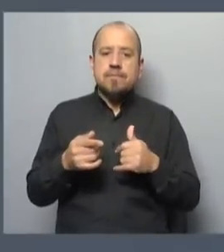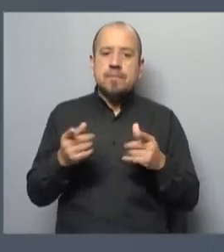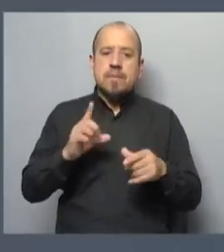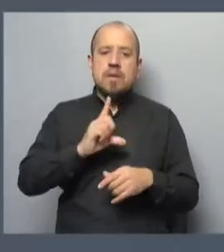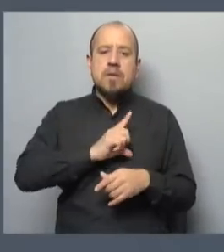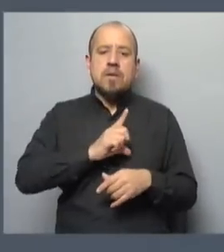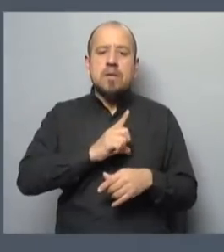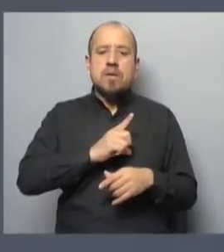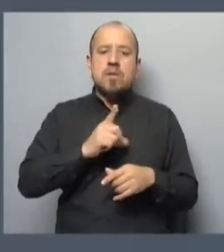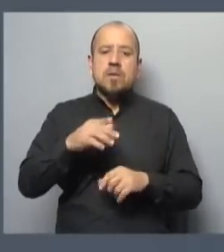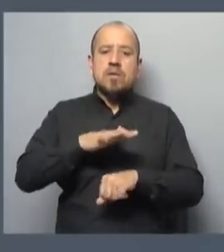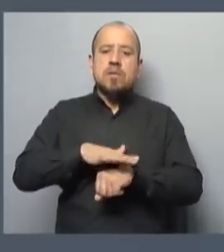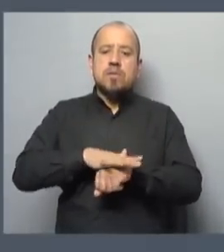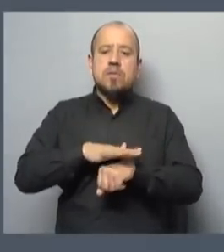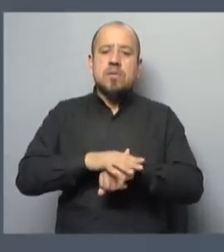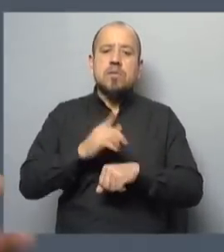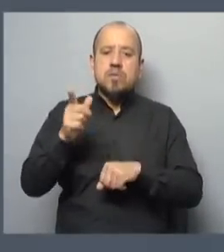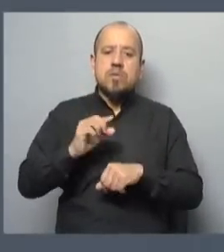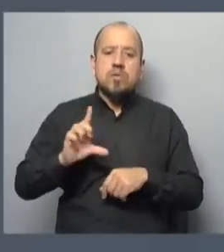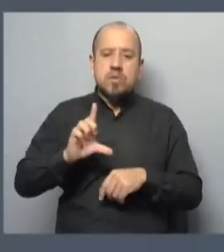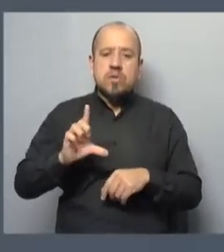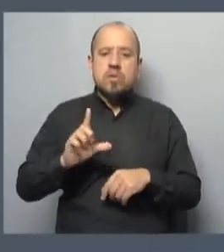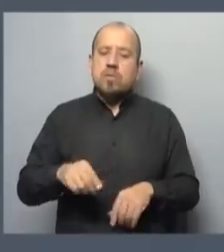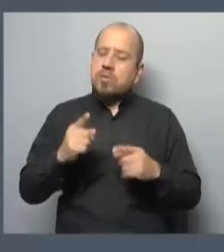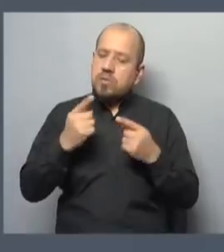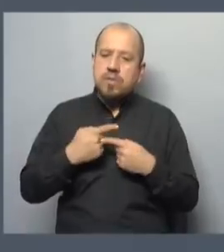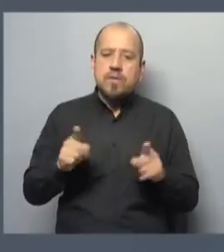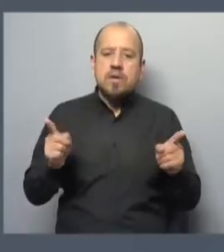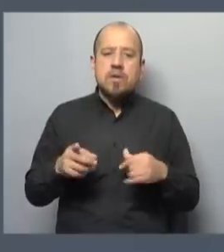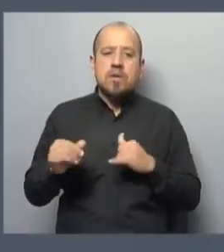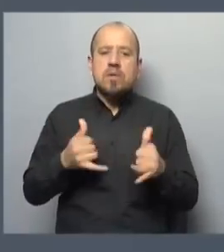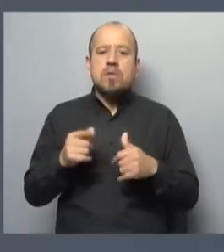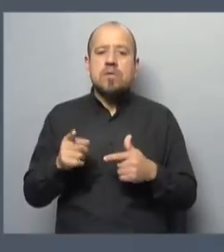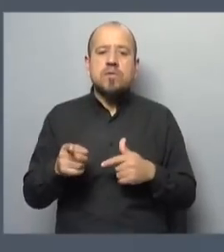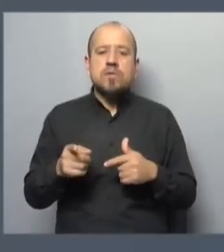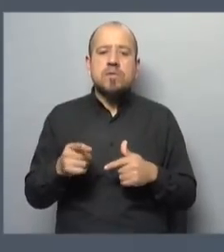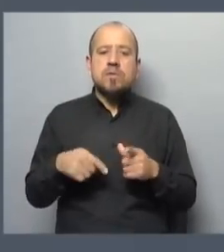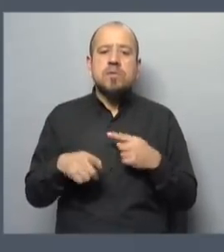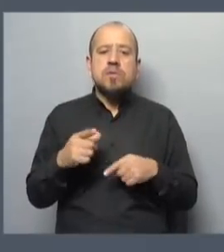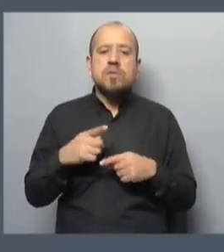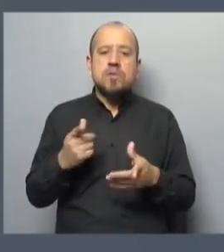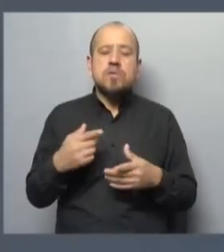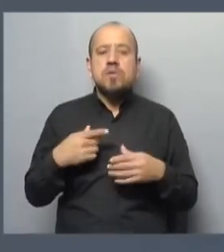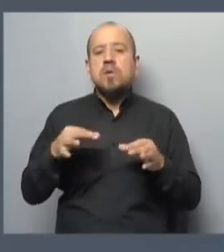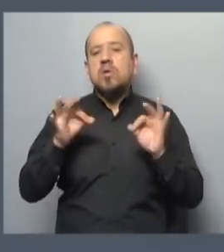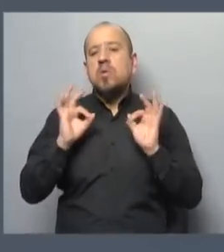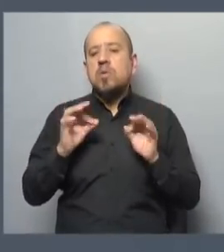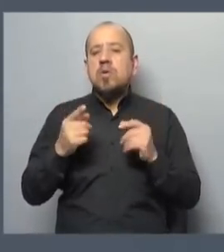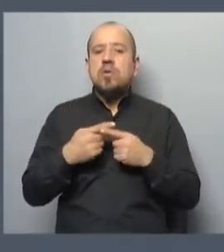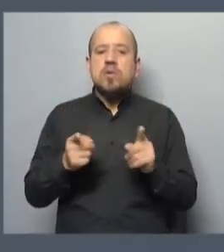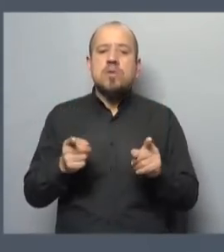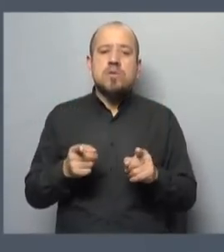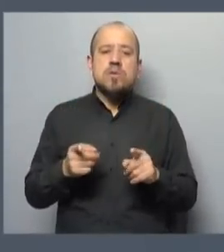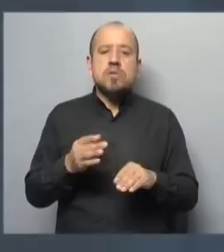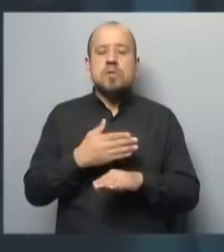liberman es en ese momento hoy liverpool juega a otra cosa totalmente distinta en la que me sentiría muy cómodo después